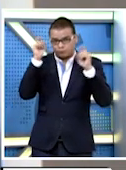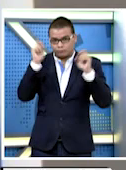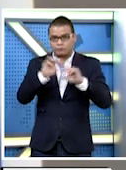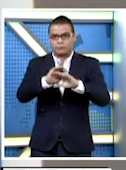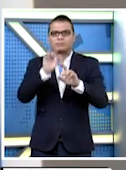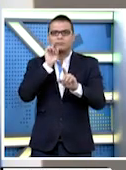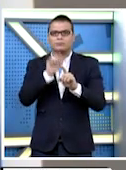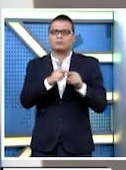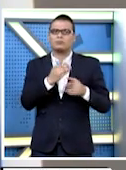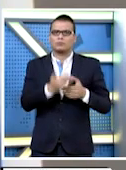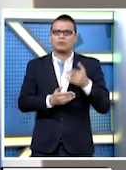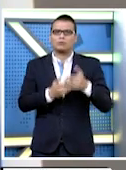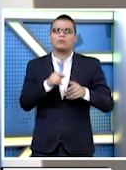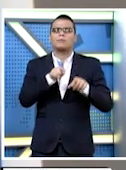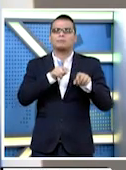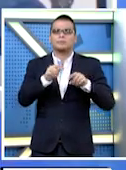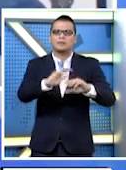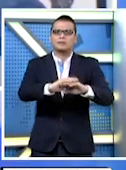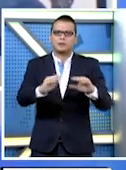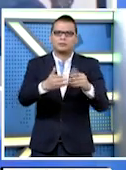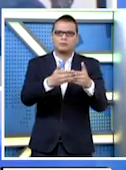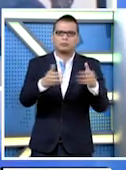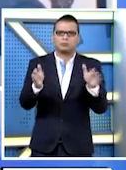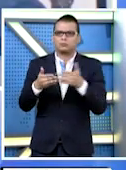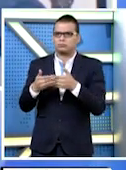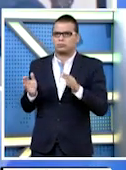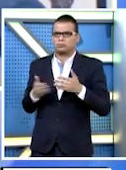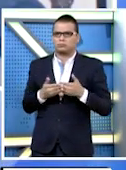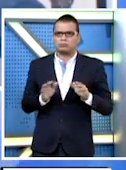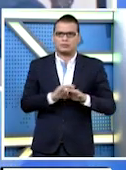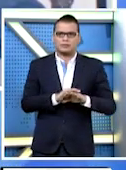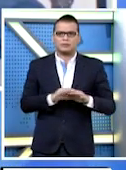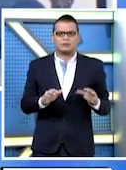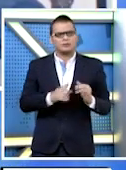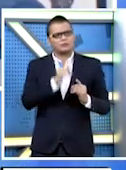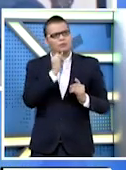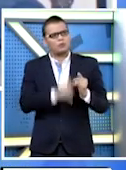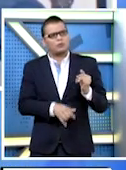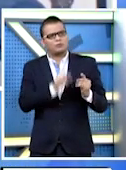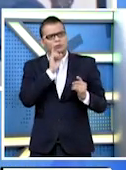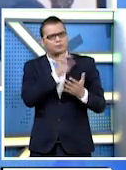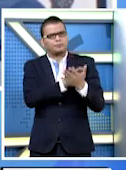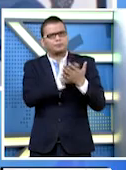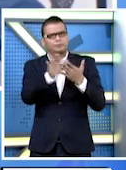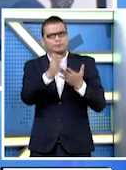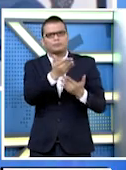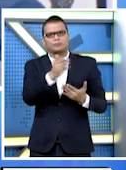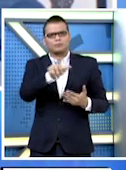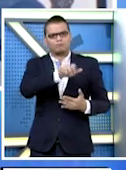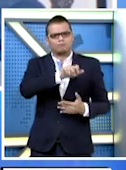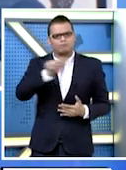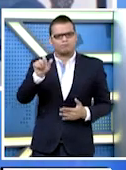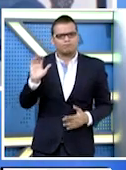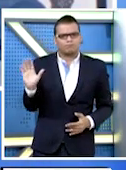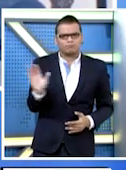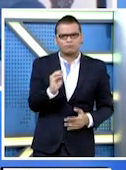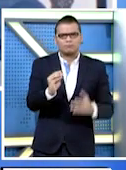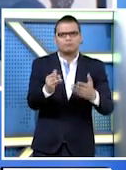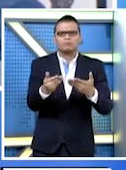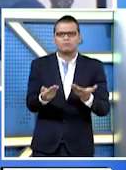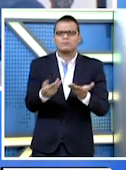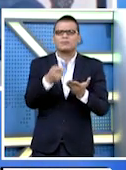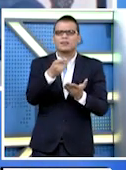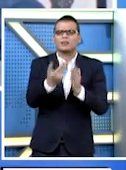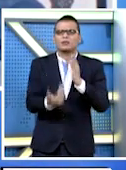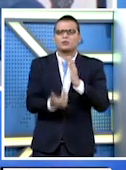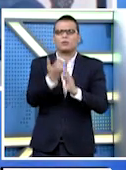de determinados sectores económicos. Alcalde, finalmente, ¿por qué no le cuenta de nuevo a nuestros televidentes y a los